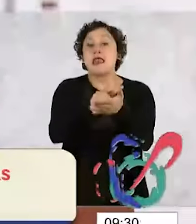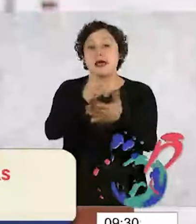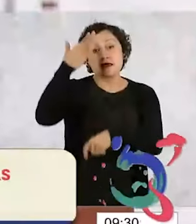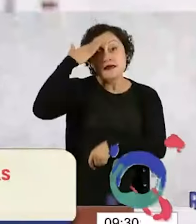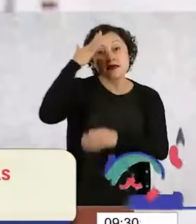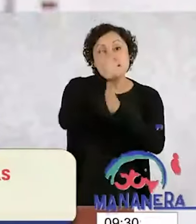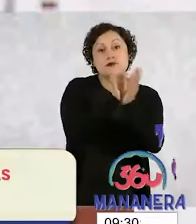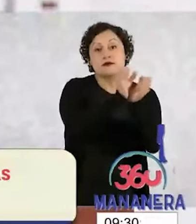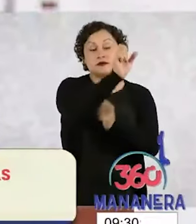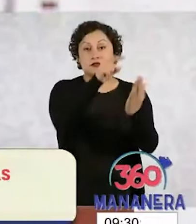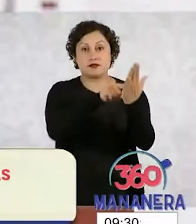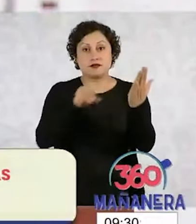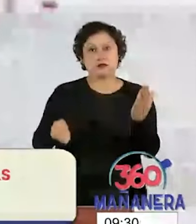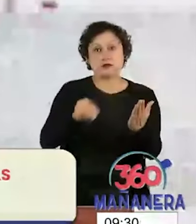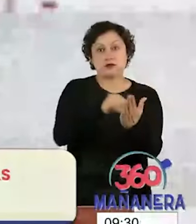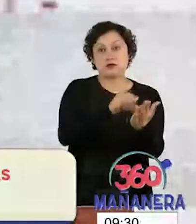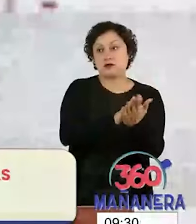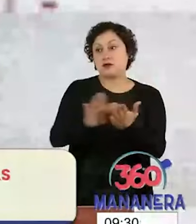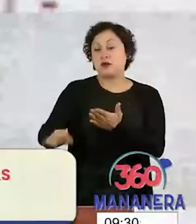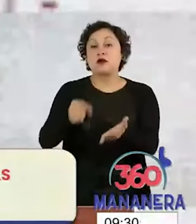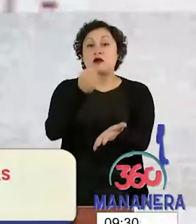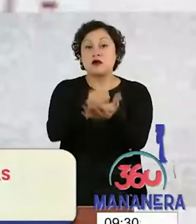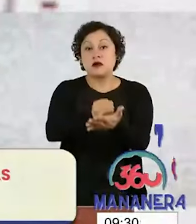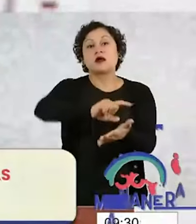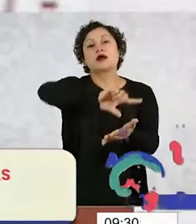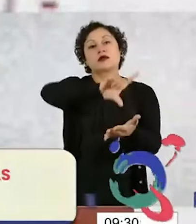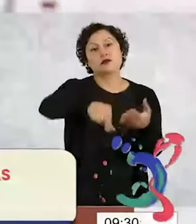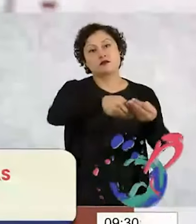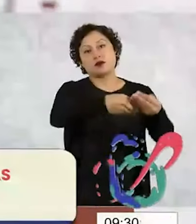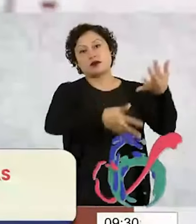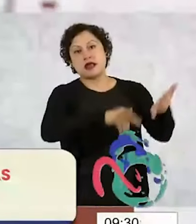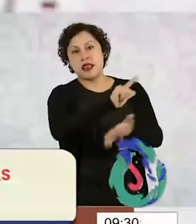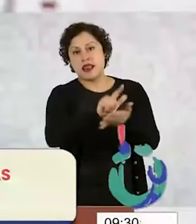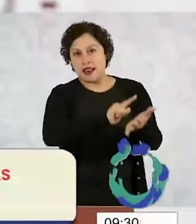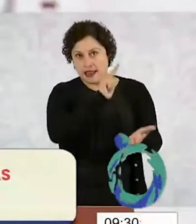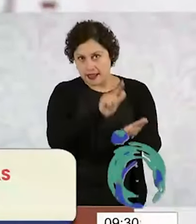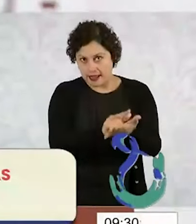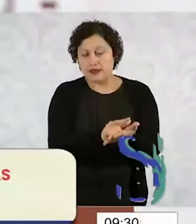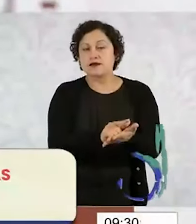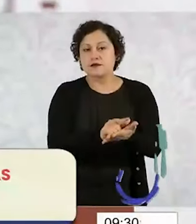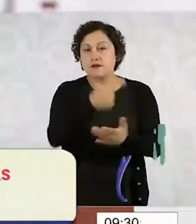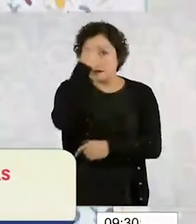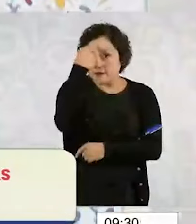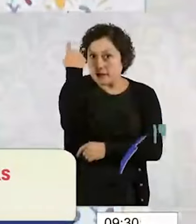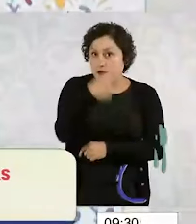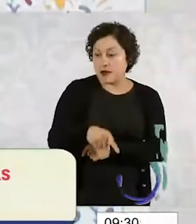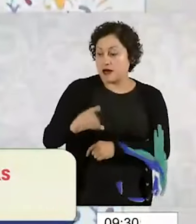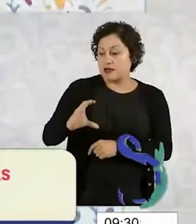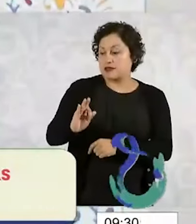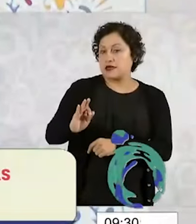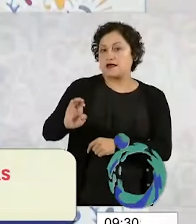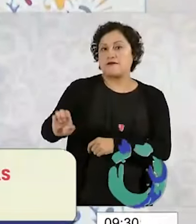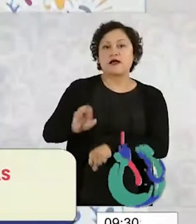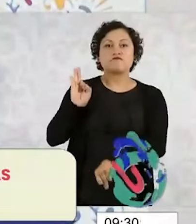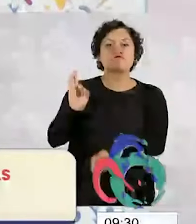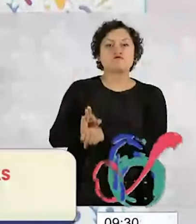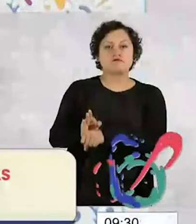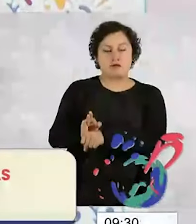aún cuando se respete el mercado eléctrico ahora CFE pues tiene la preponderancia